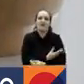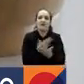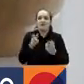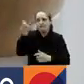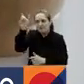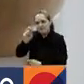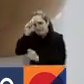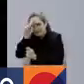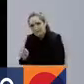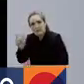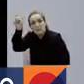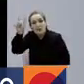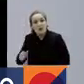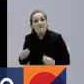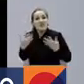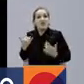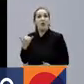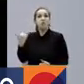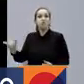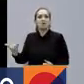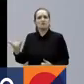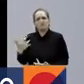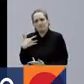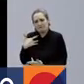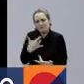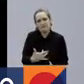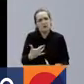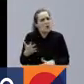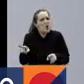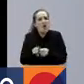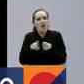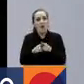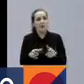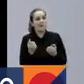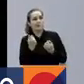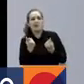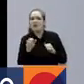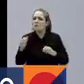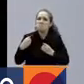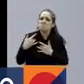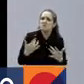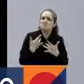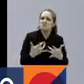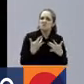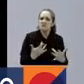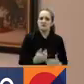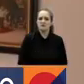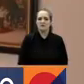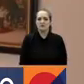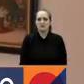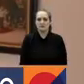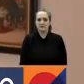no solo de mito vivo, sino del más generoso y exitoso de los artistas colombianos de todos los tiempos.